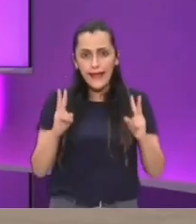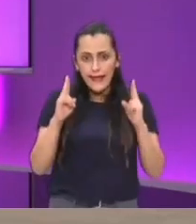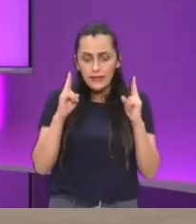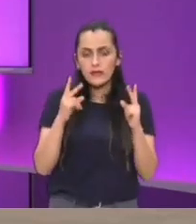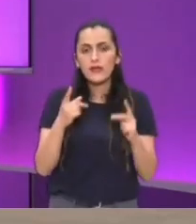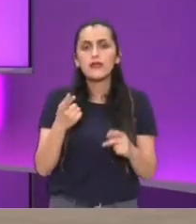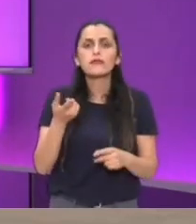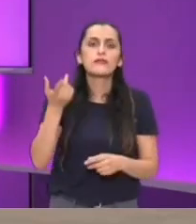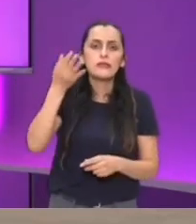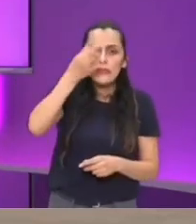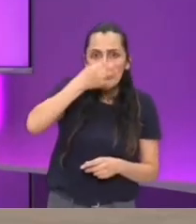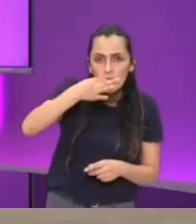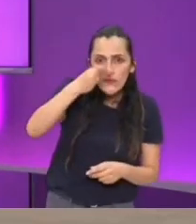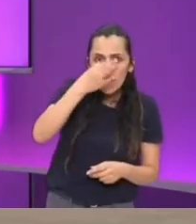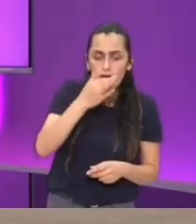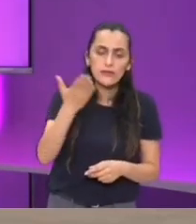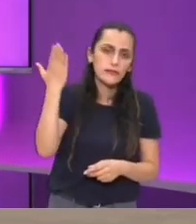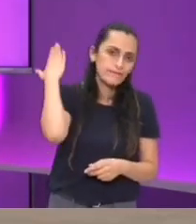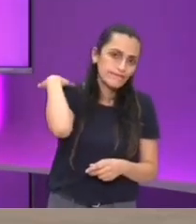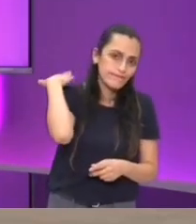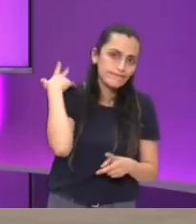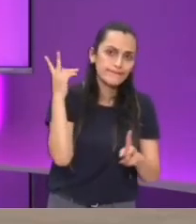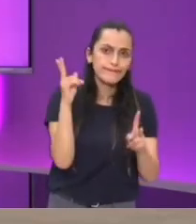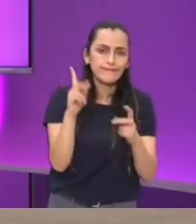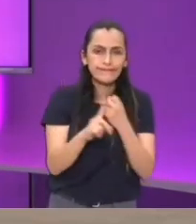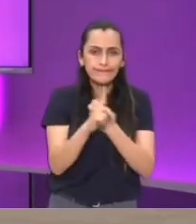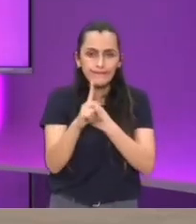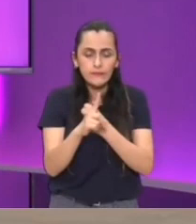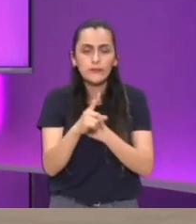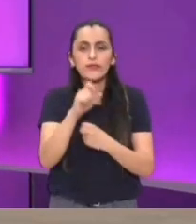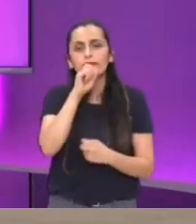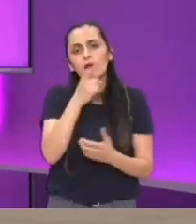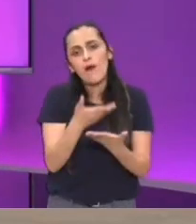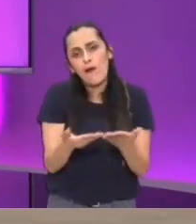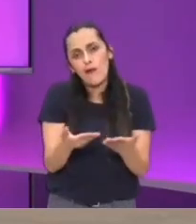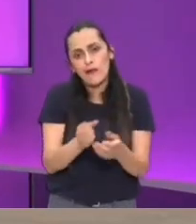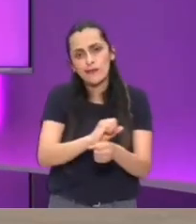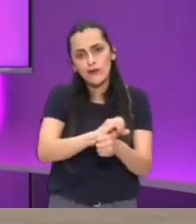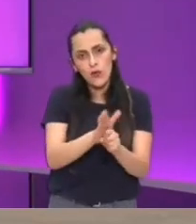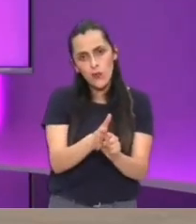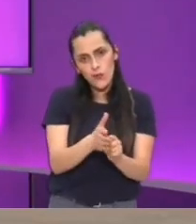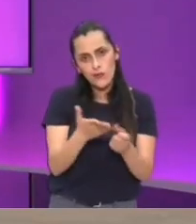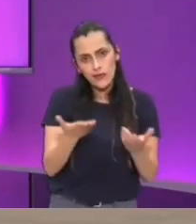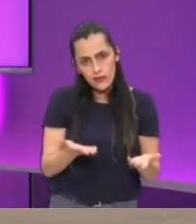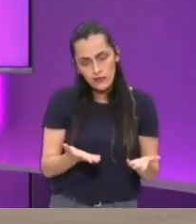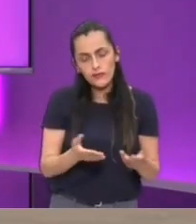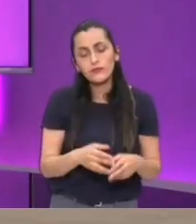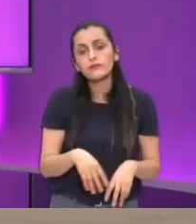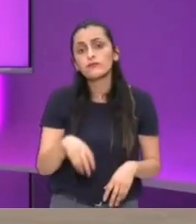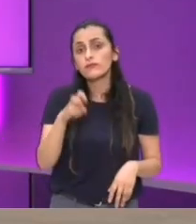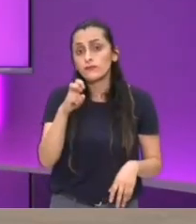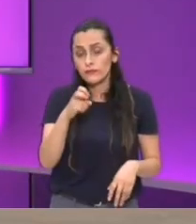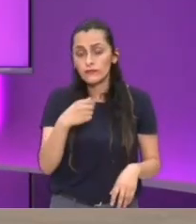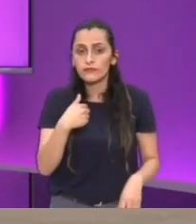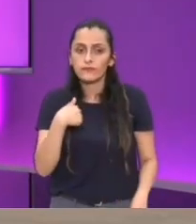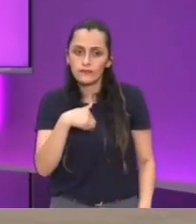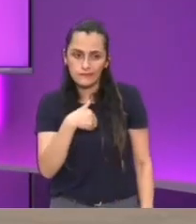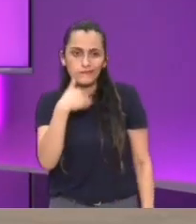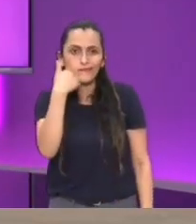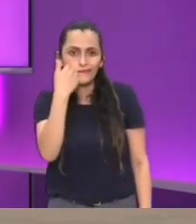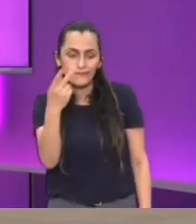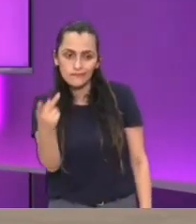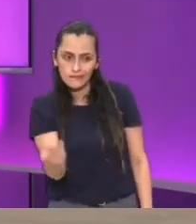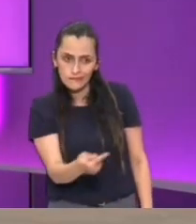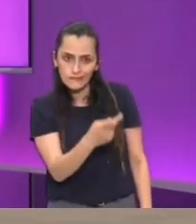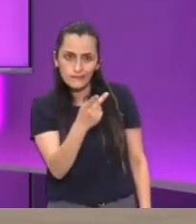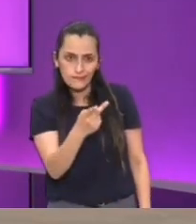neumonía y ahora la pandemia de COVID-19. Empezamos con esta pregunta, corresponde el